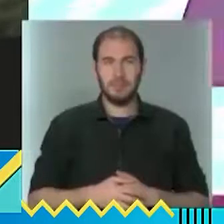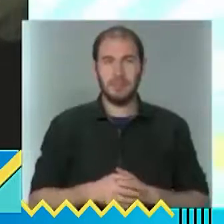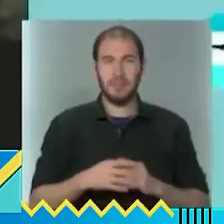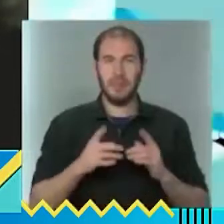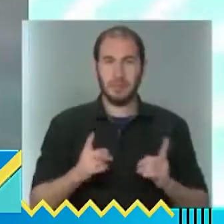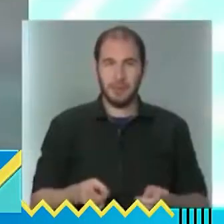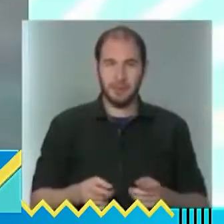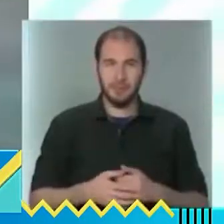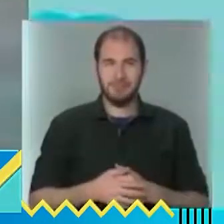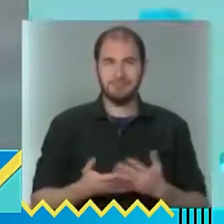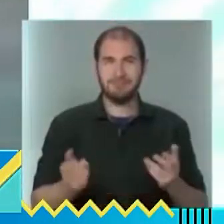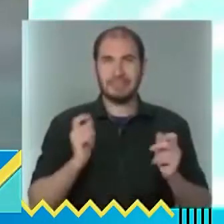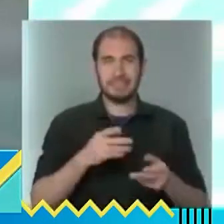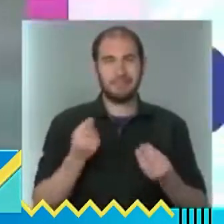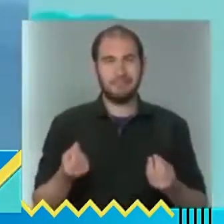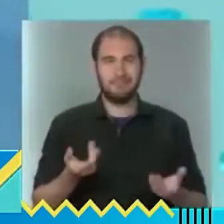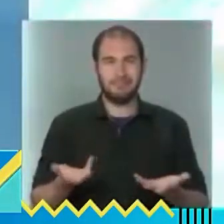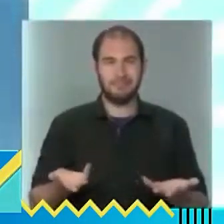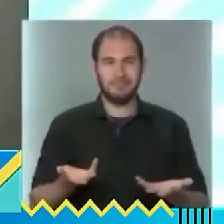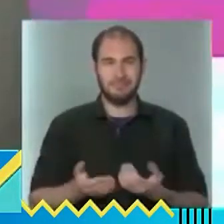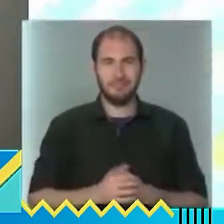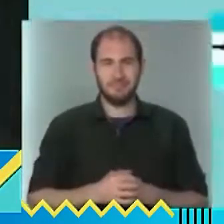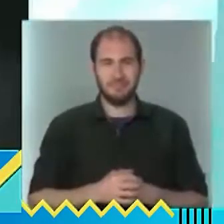mucho, ¿cómo te podría decir?